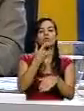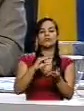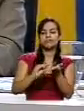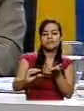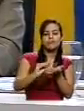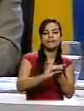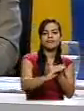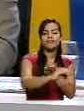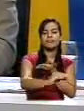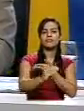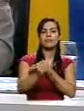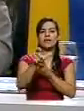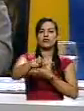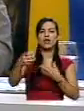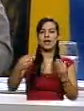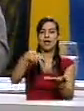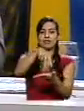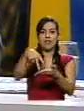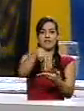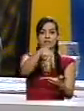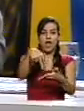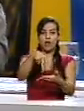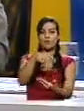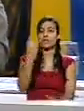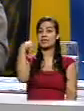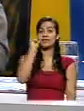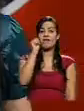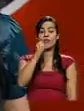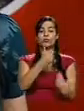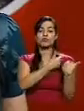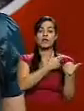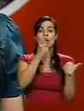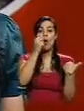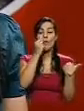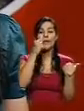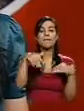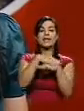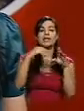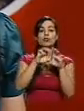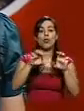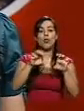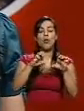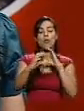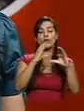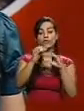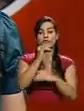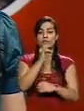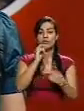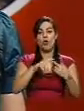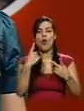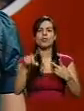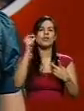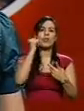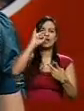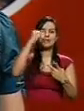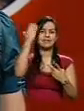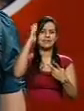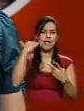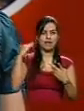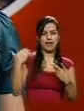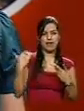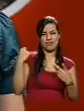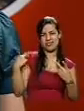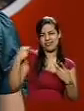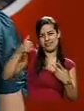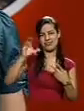Andrés Izarra, no sé si lo viste. Sí, Andrés y Jacqueline estuvieron en esta jornada justamente